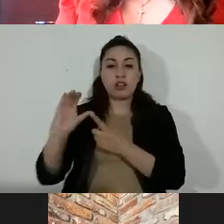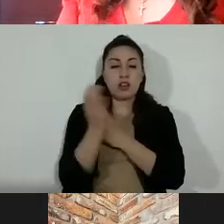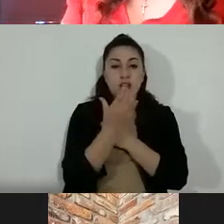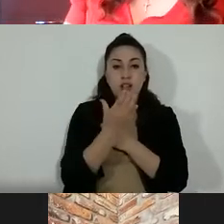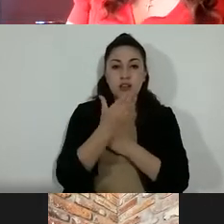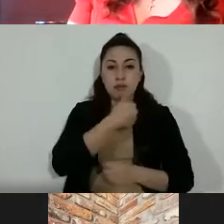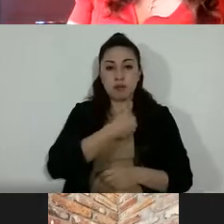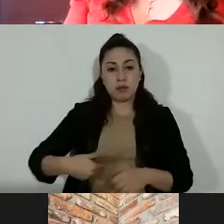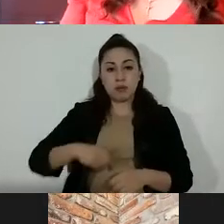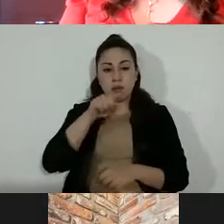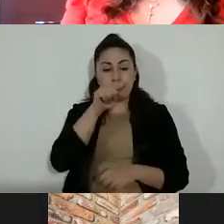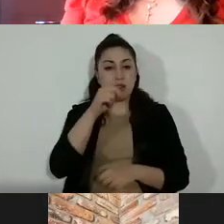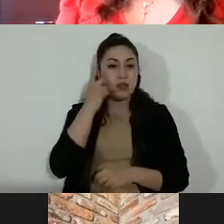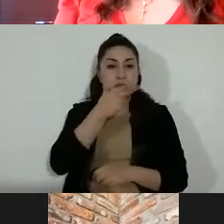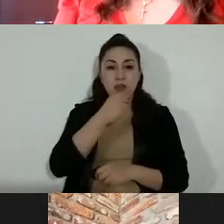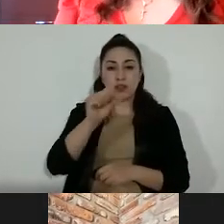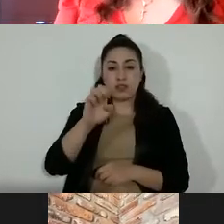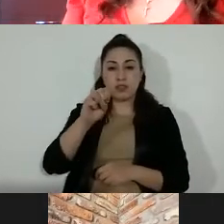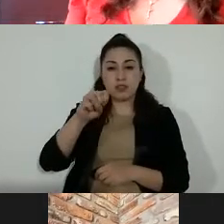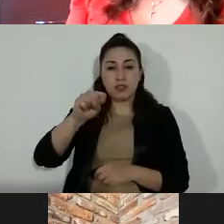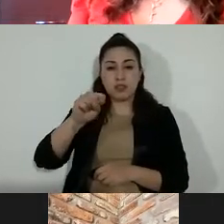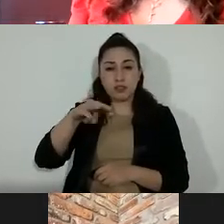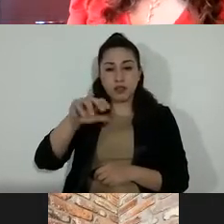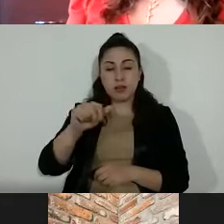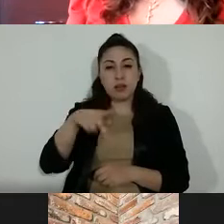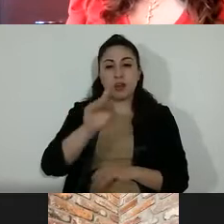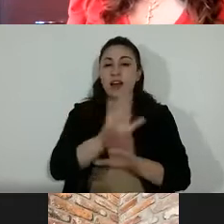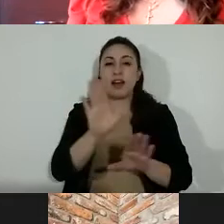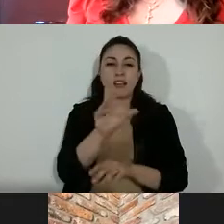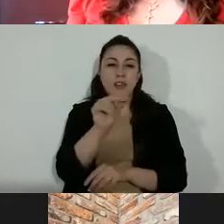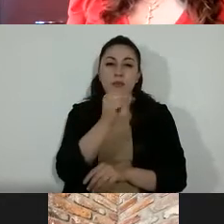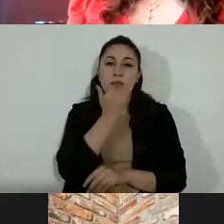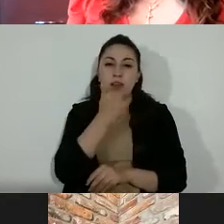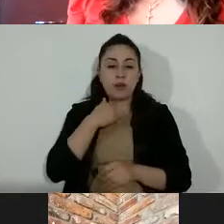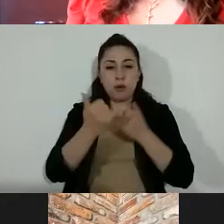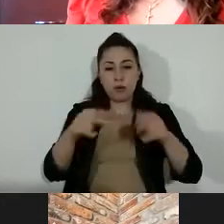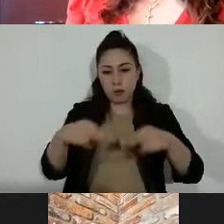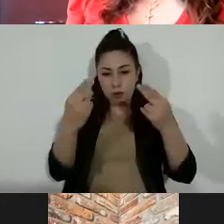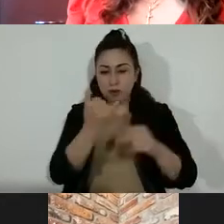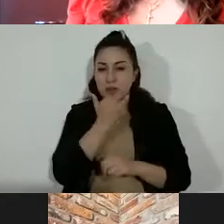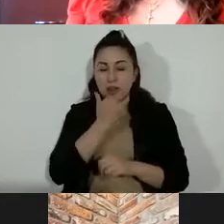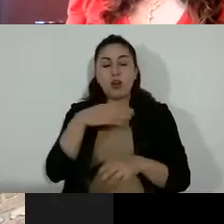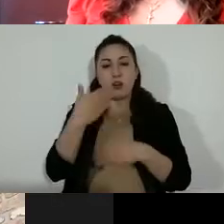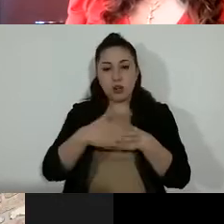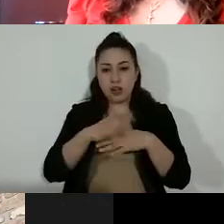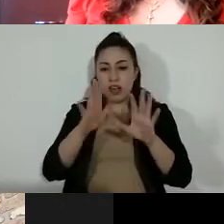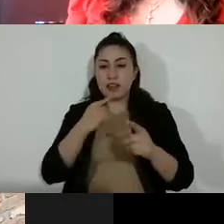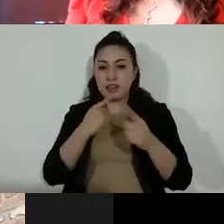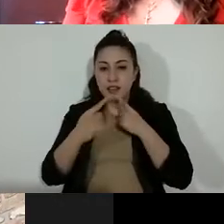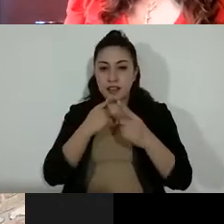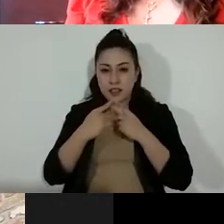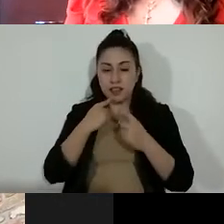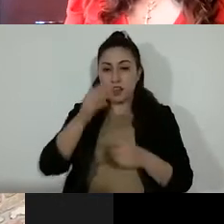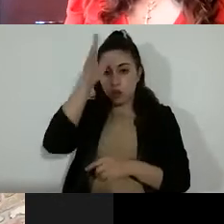preside el diputado Sesma. Pero no es cierto, es broma. Vamos a dictaminar, hay consenso de todas las